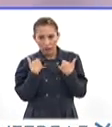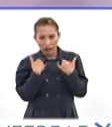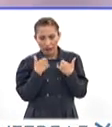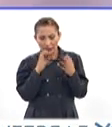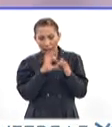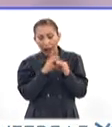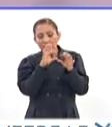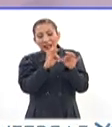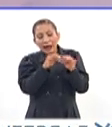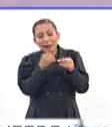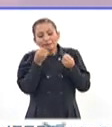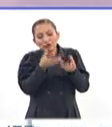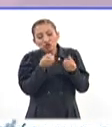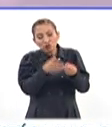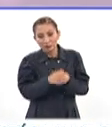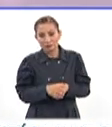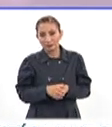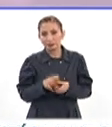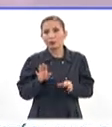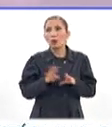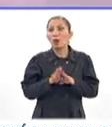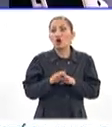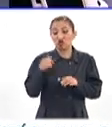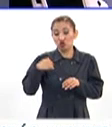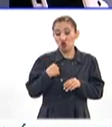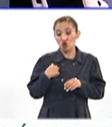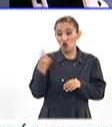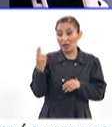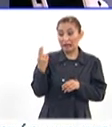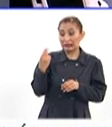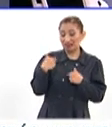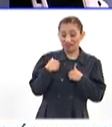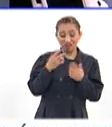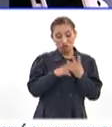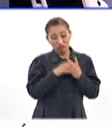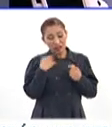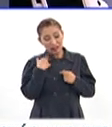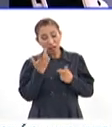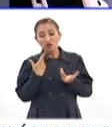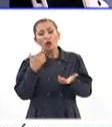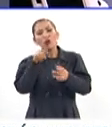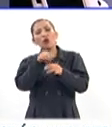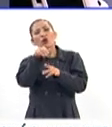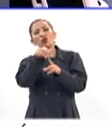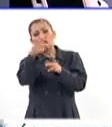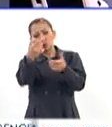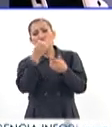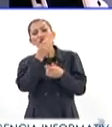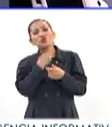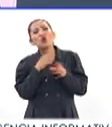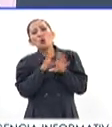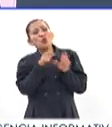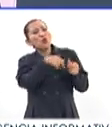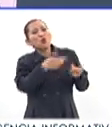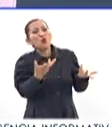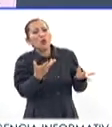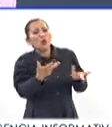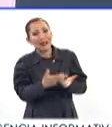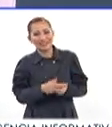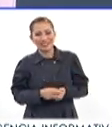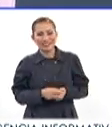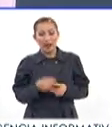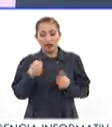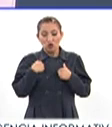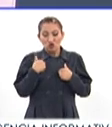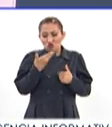de esa comunidad a explicarles. Claro, o sea, es como yo necesito algo y me acerco a ti para que tú me digas cómo hacerlo. O sea, a lo